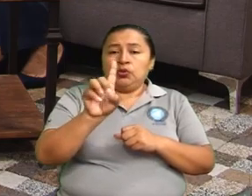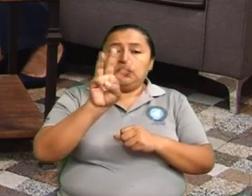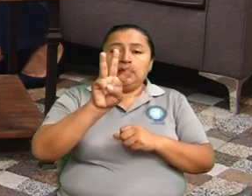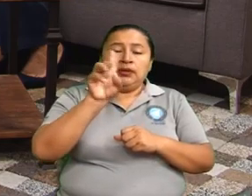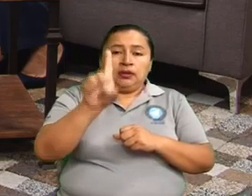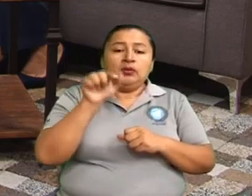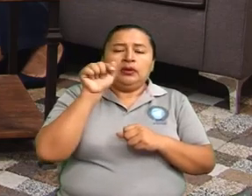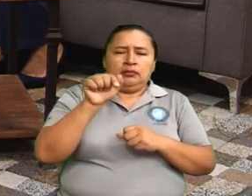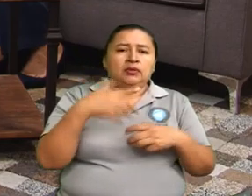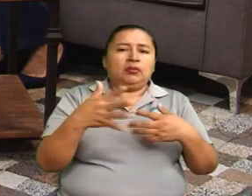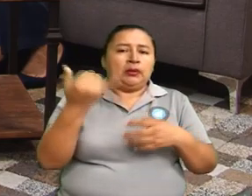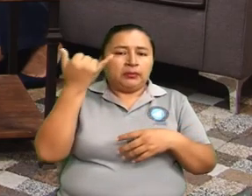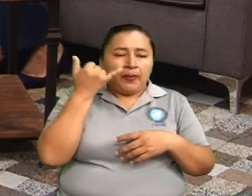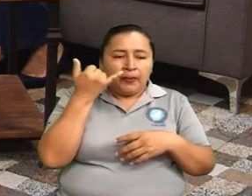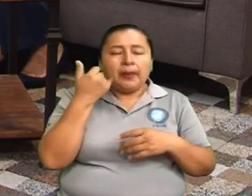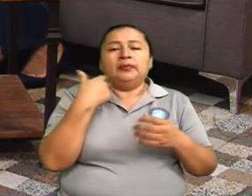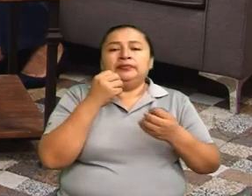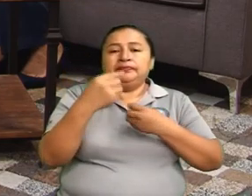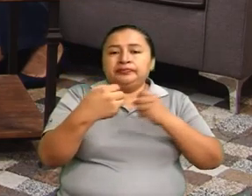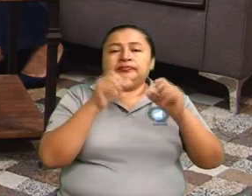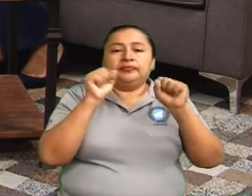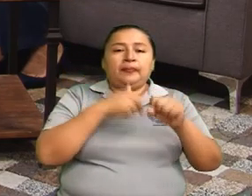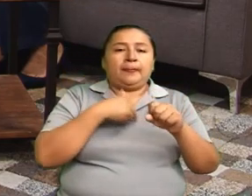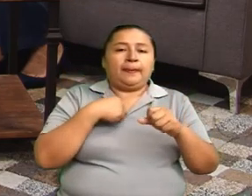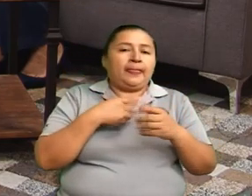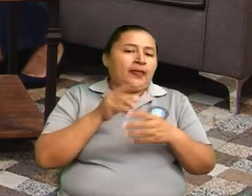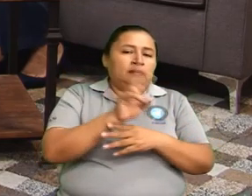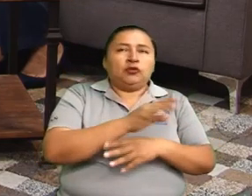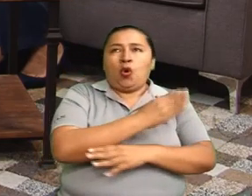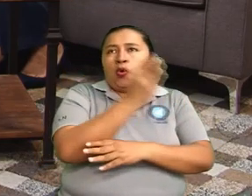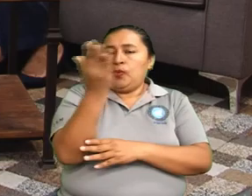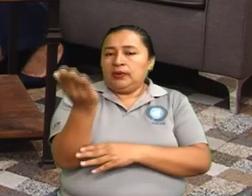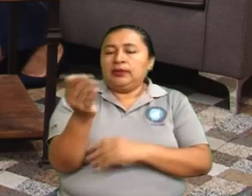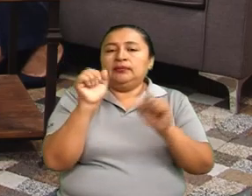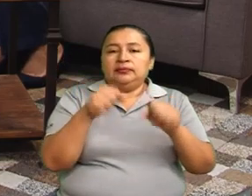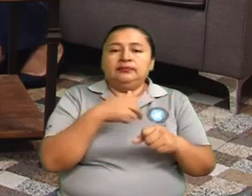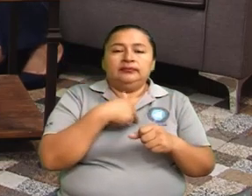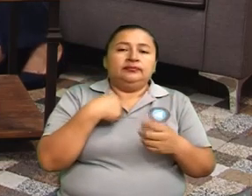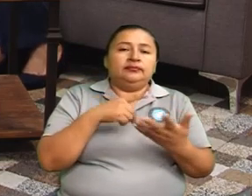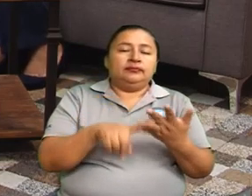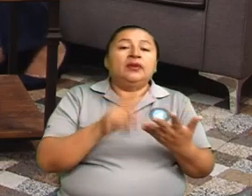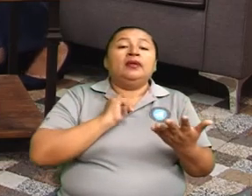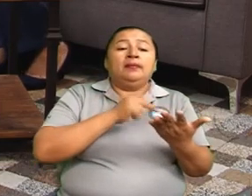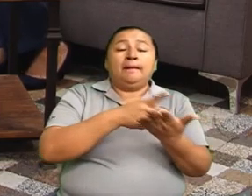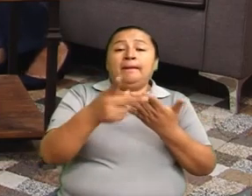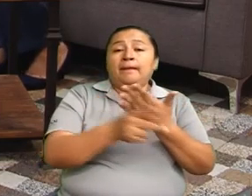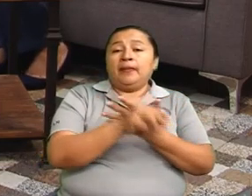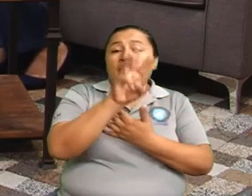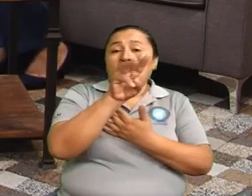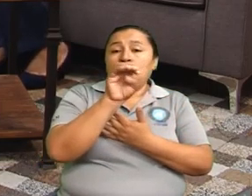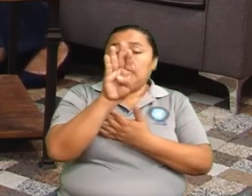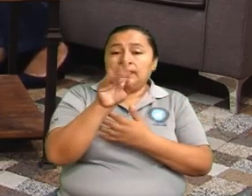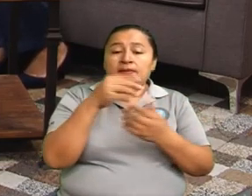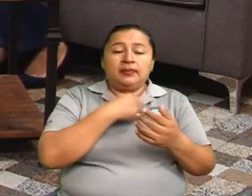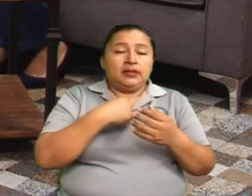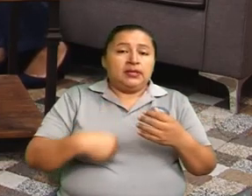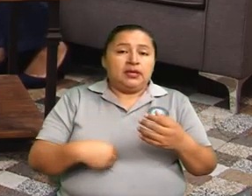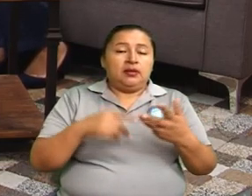5765-2131, ahí estamos atendiéndole las 24 horas además, del día. La página web. Tenemos la página web del